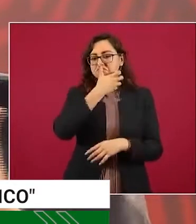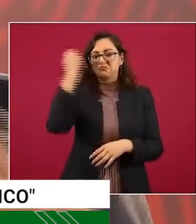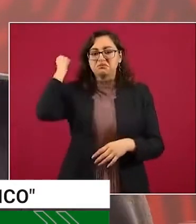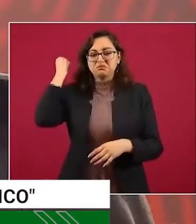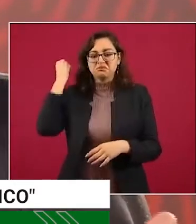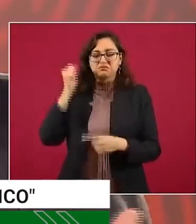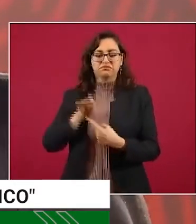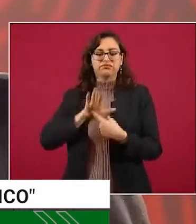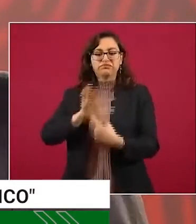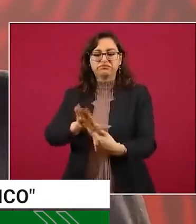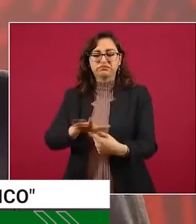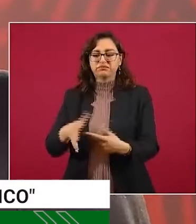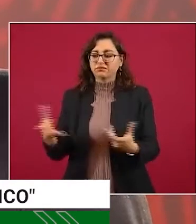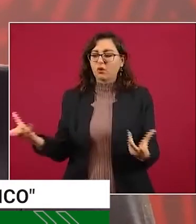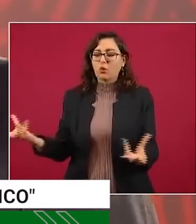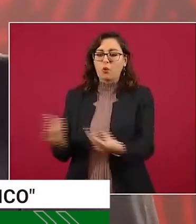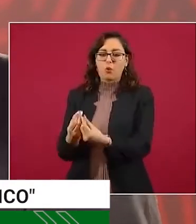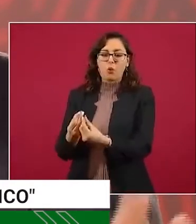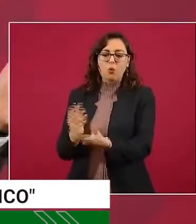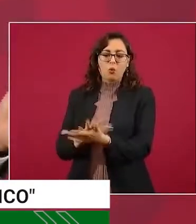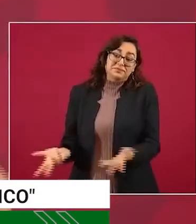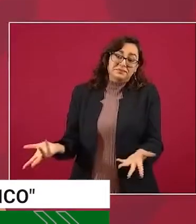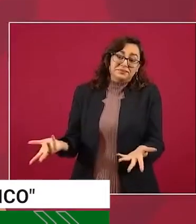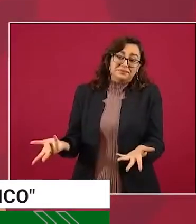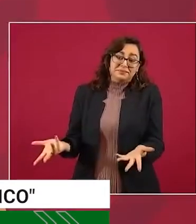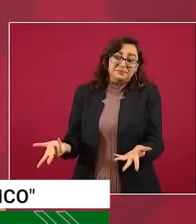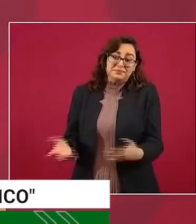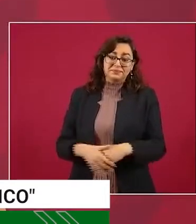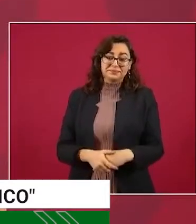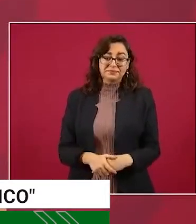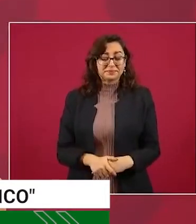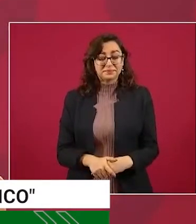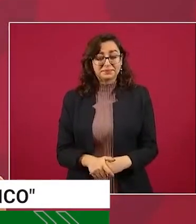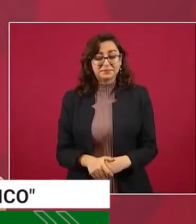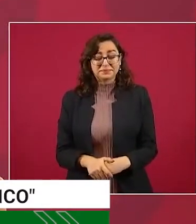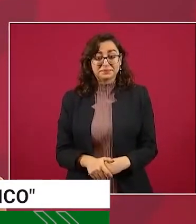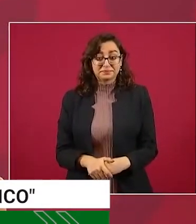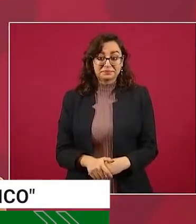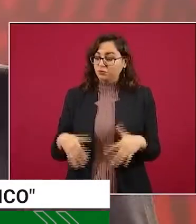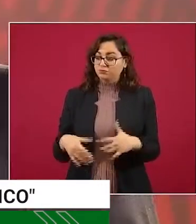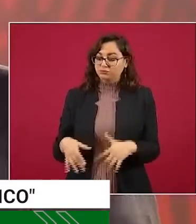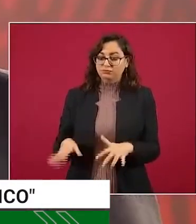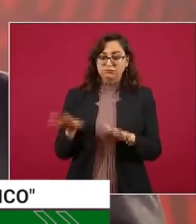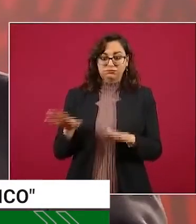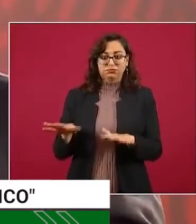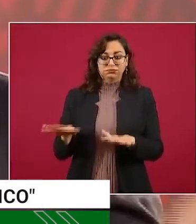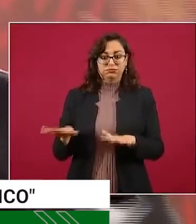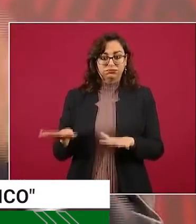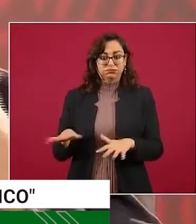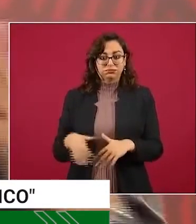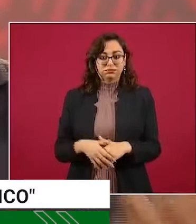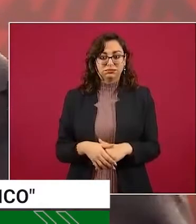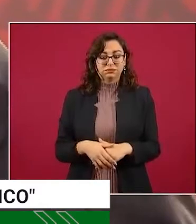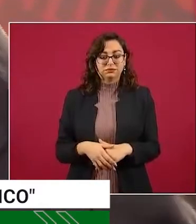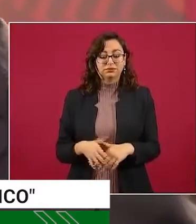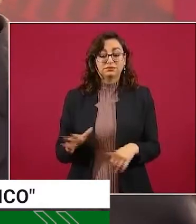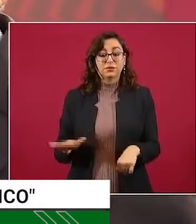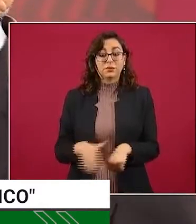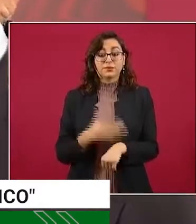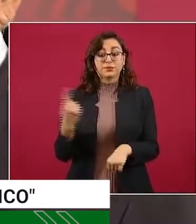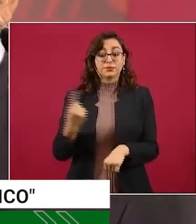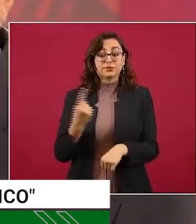a las elecciones de 2021. Es un hecho, la verdad, histórico, porque oficialmente se